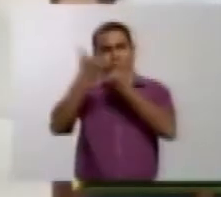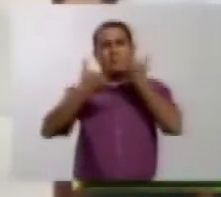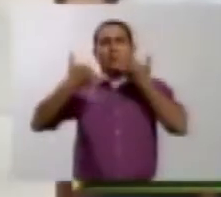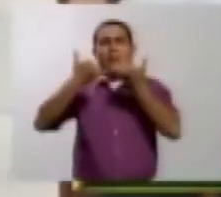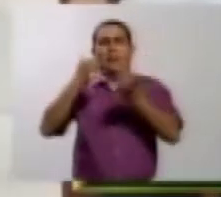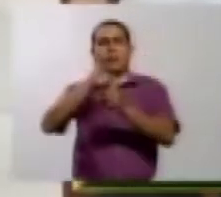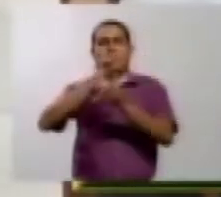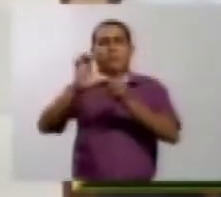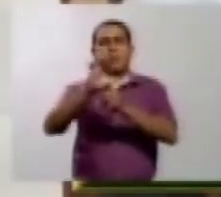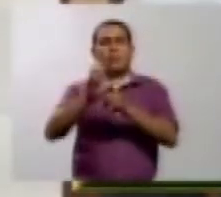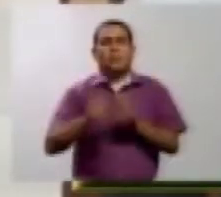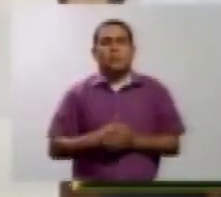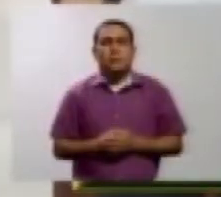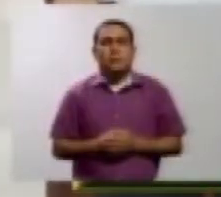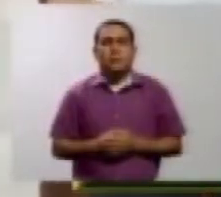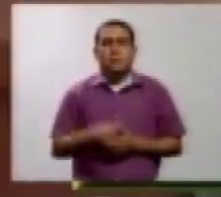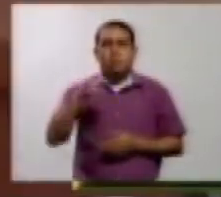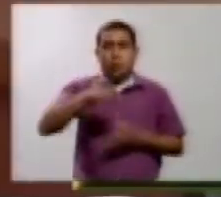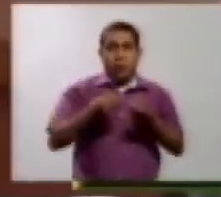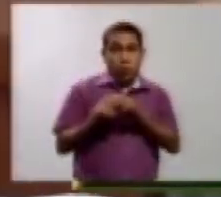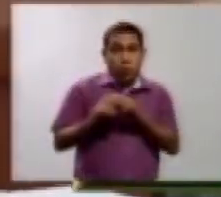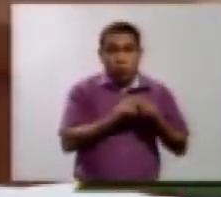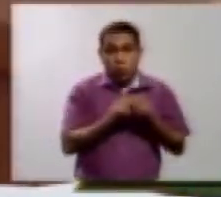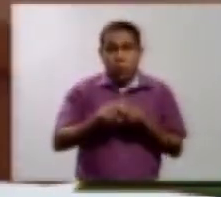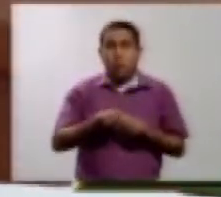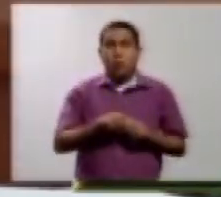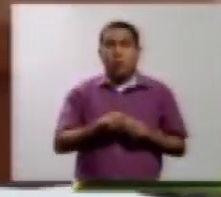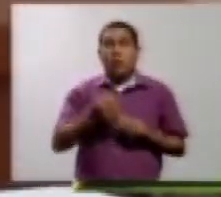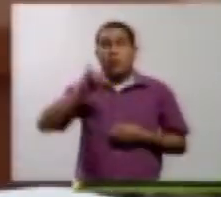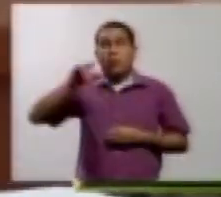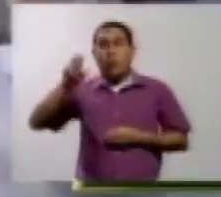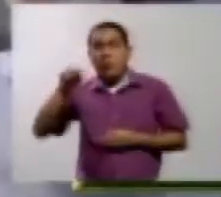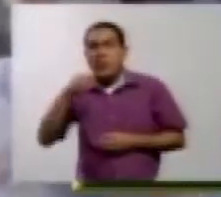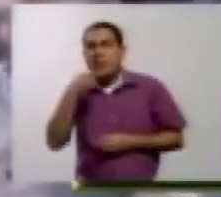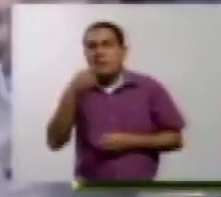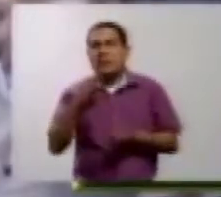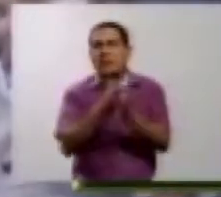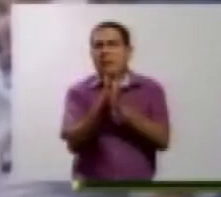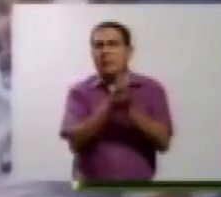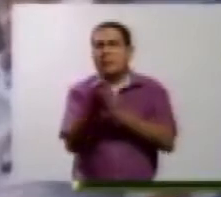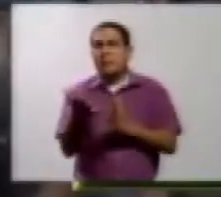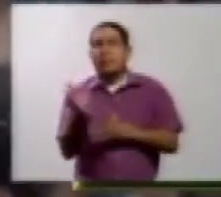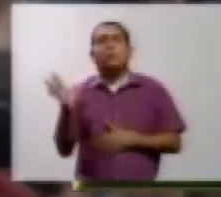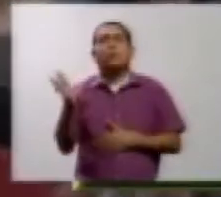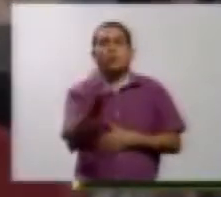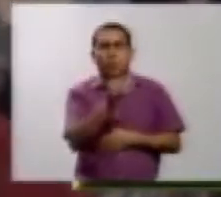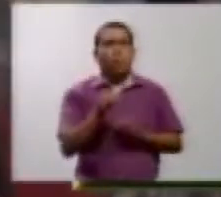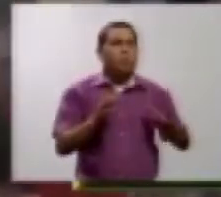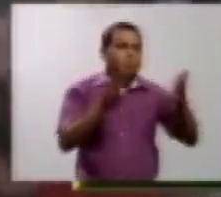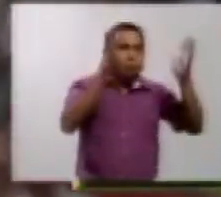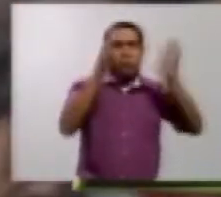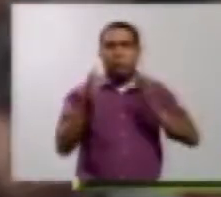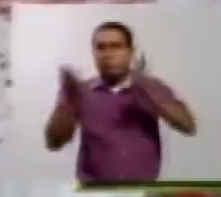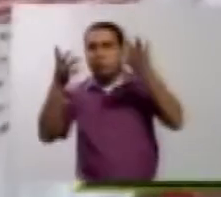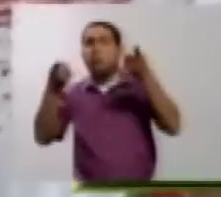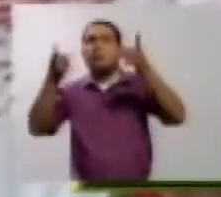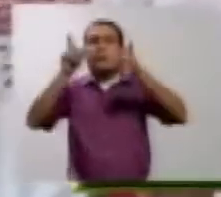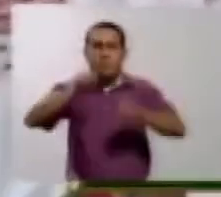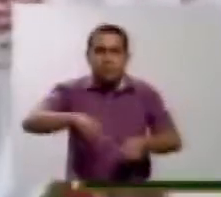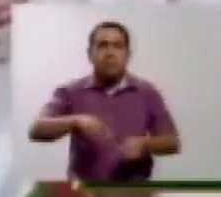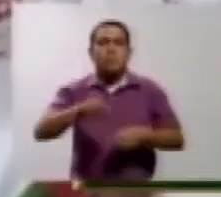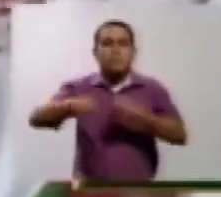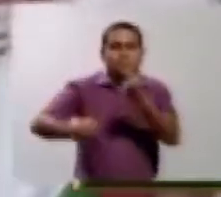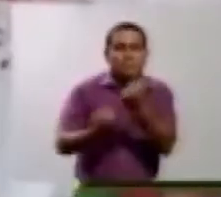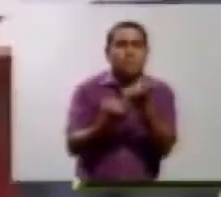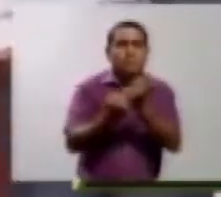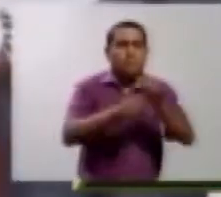El proyecto, expuesto por el concejal Juan Carlos Ospino, pretende no solo destacar los eventos de tradición, sino aportar en estas